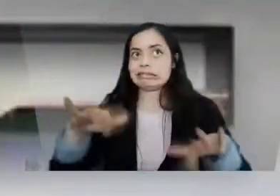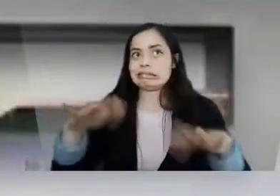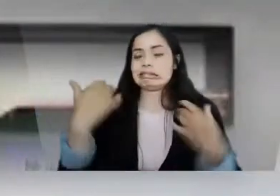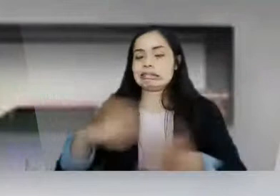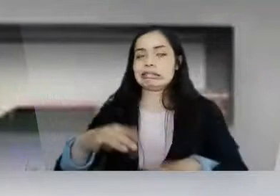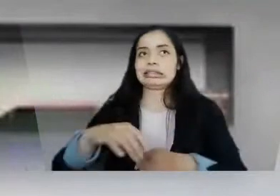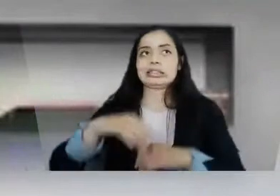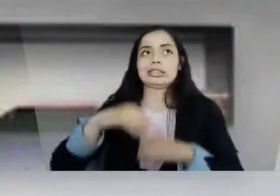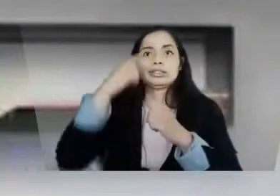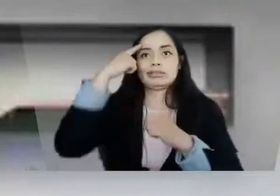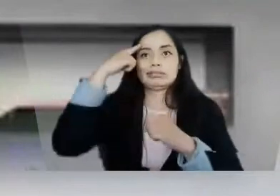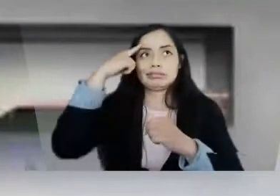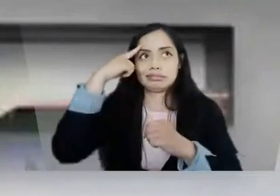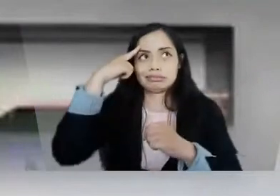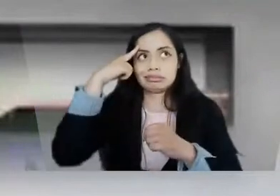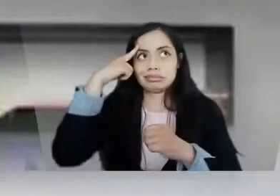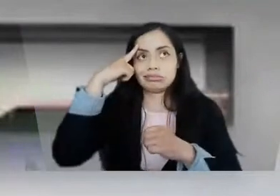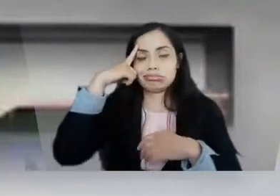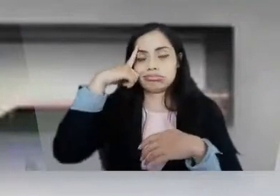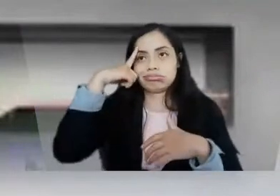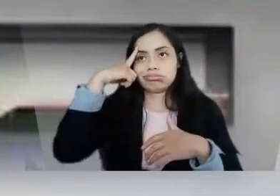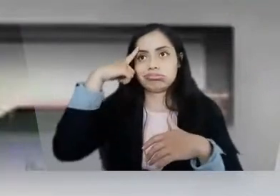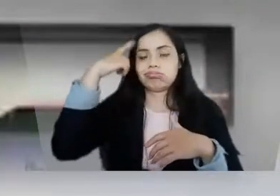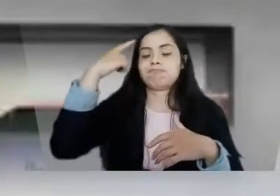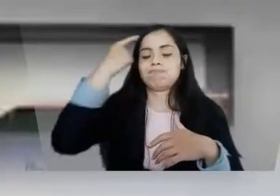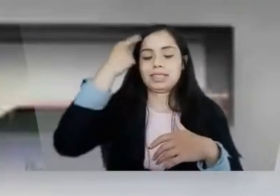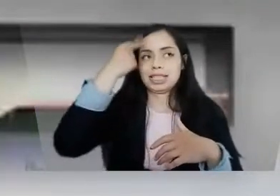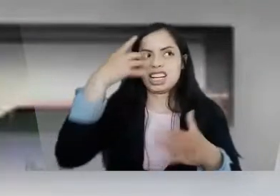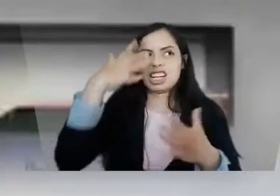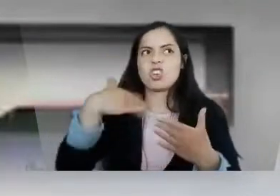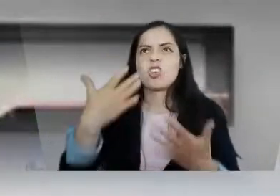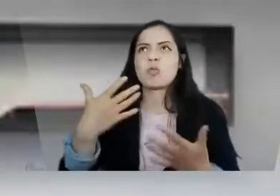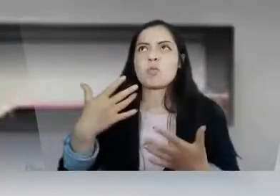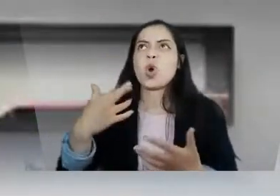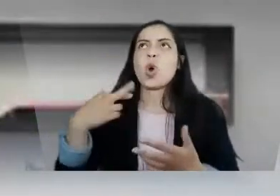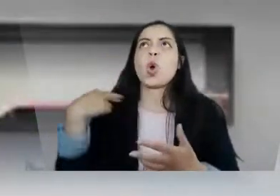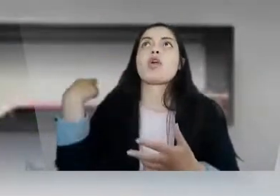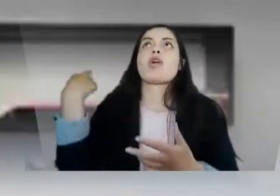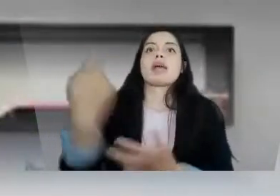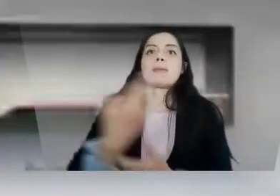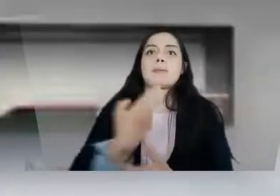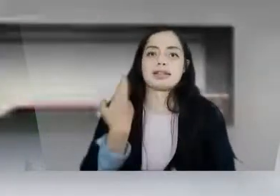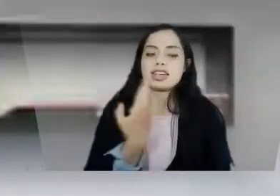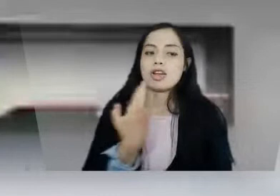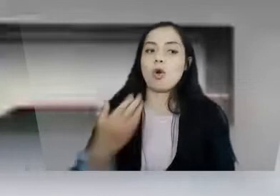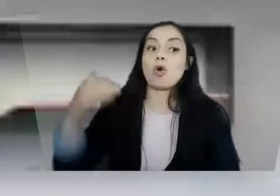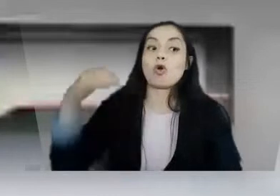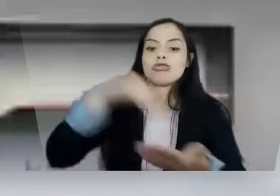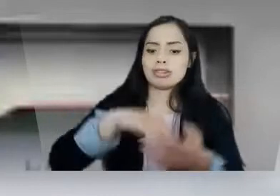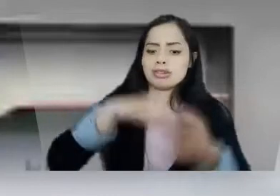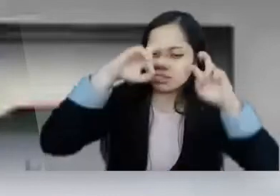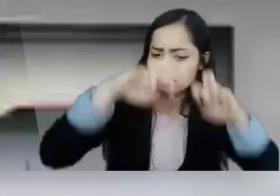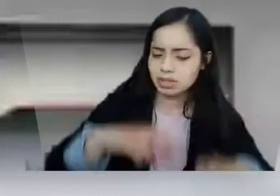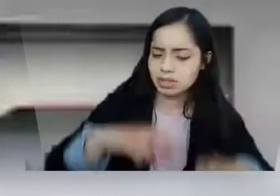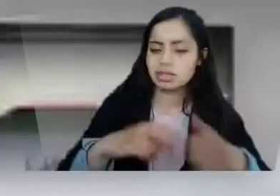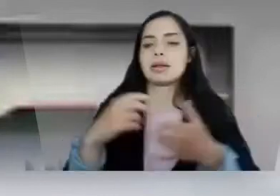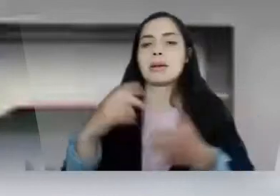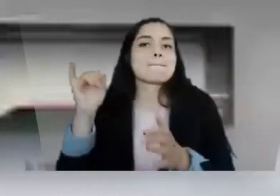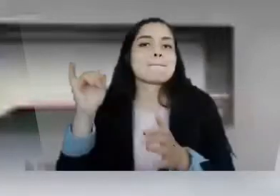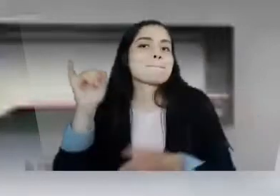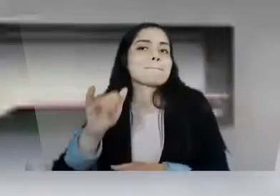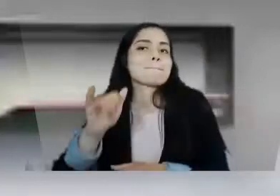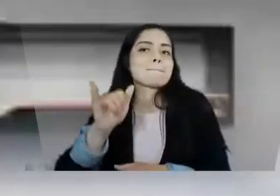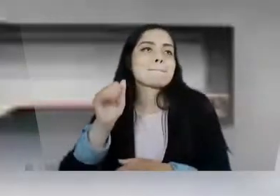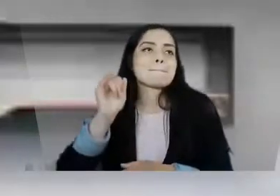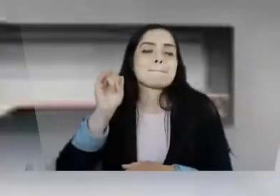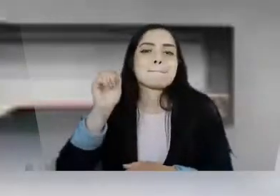una expedición 100 años después con las variaciones que enunciaba Andrés en territorios que muchos de los cuales posiblemente sean de difícil